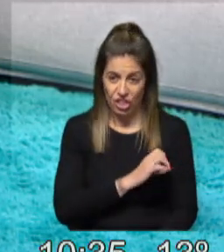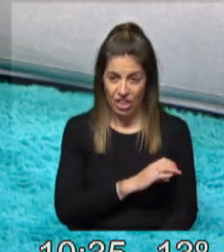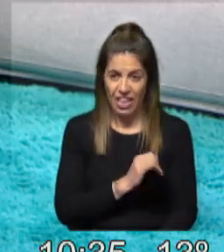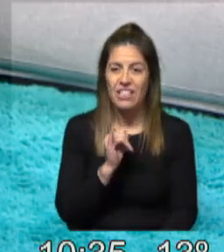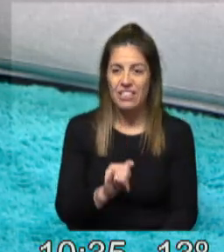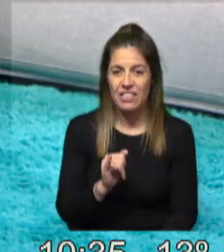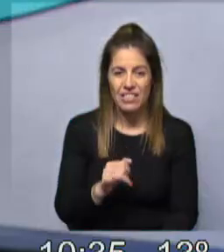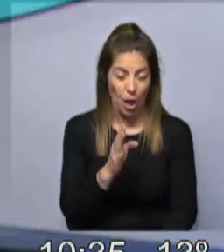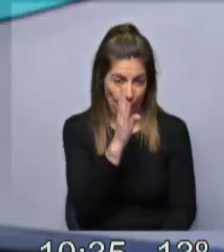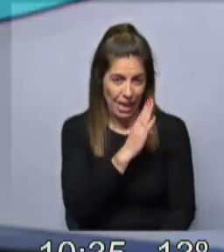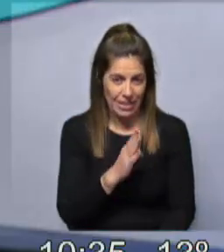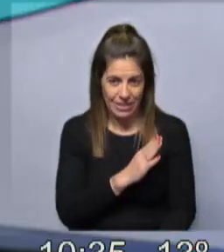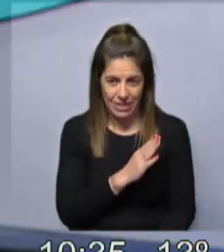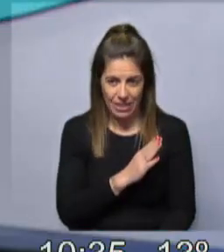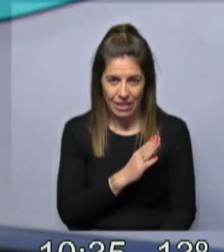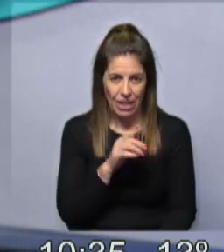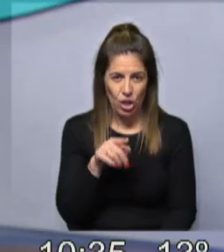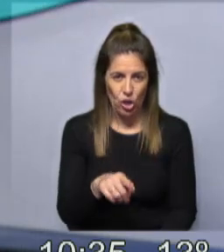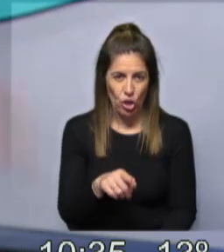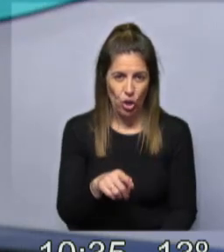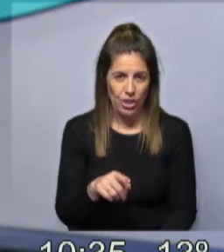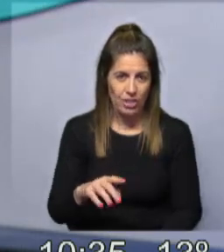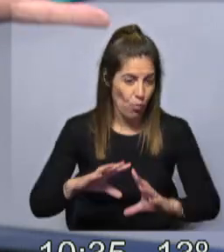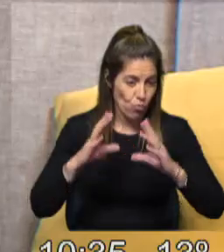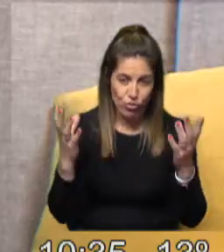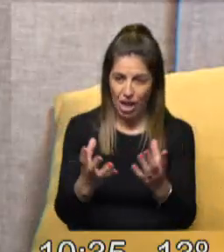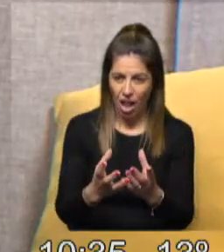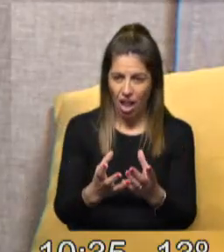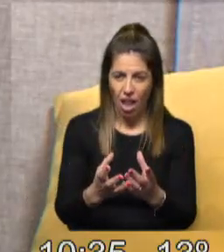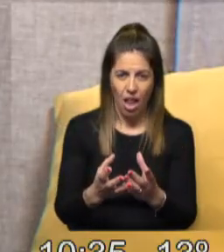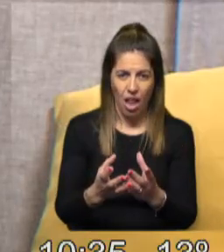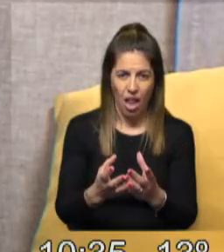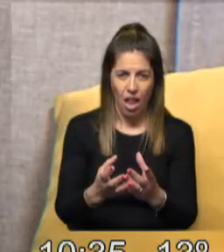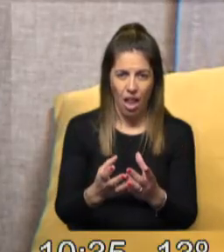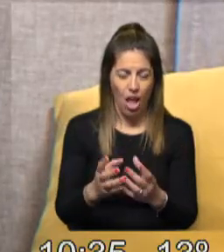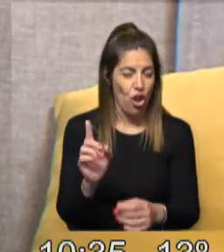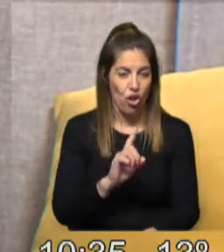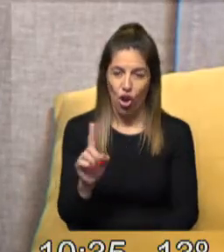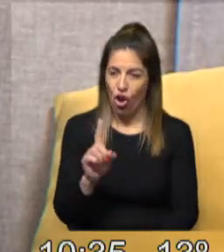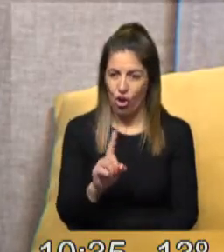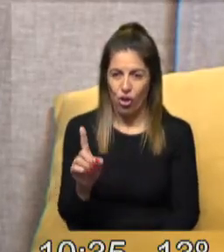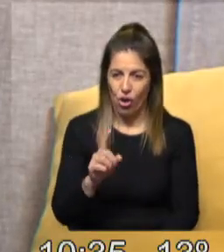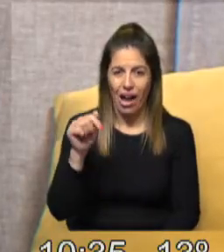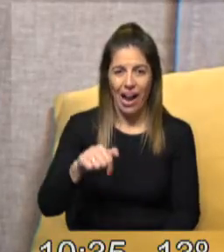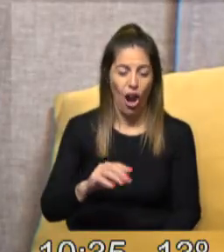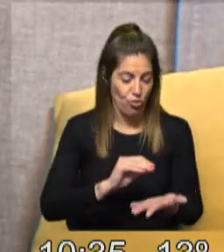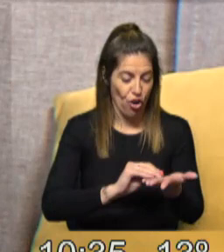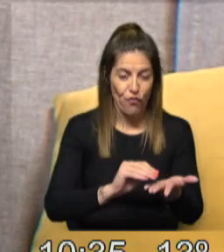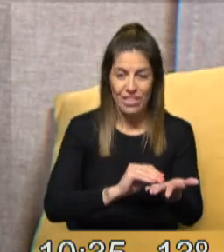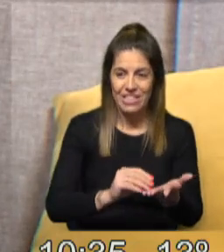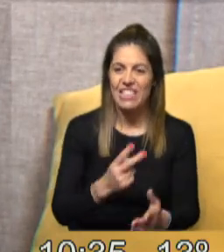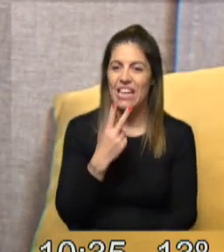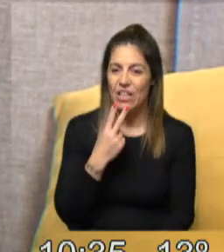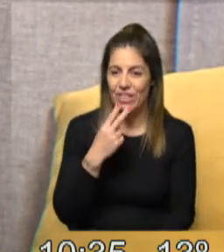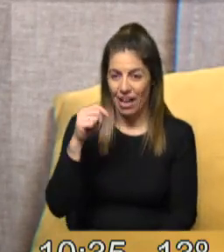que sí hacen en Brasil. ¿Pero eso no es planetario? ¿Es por país? No. Acá hay una oficina de la N roja.